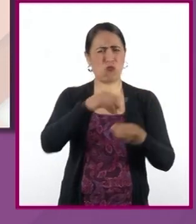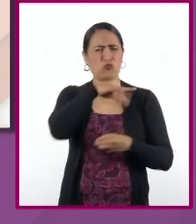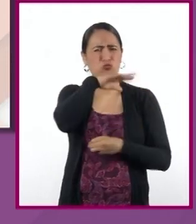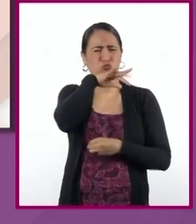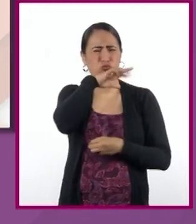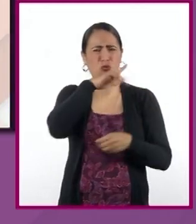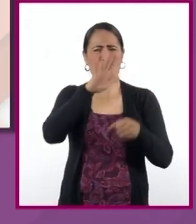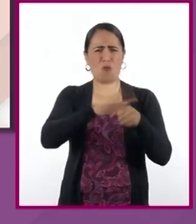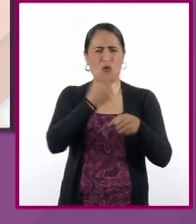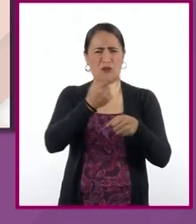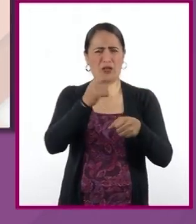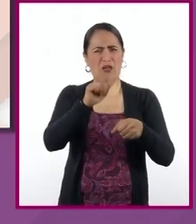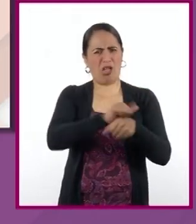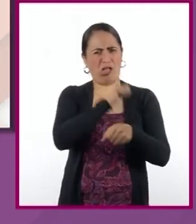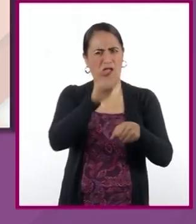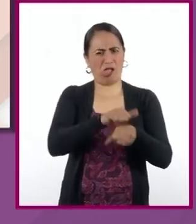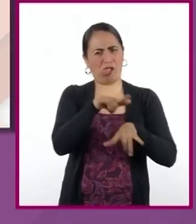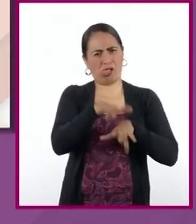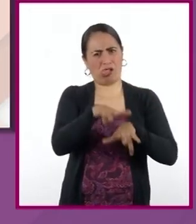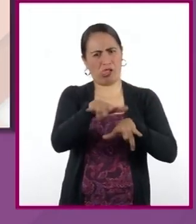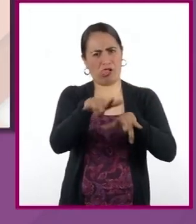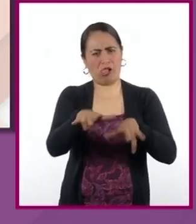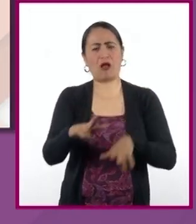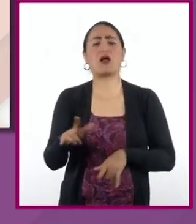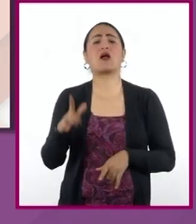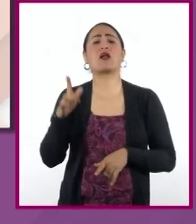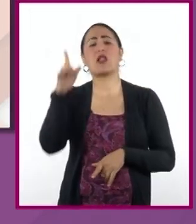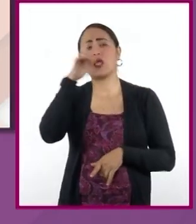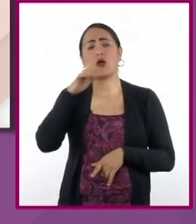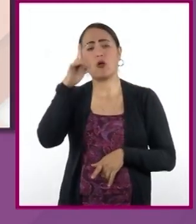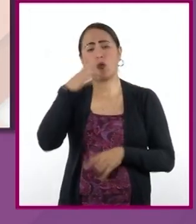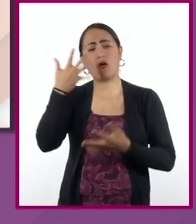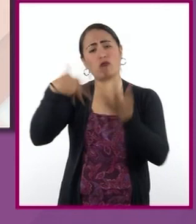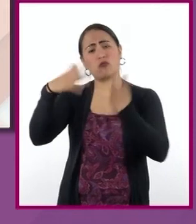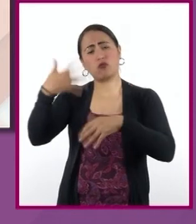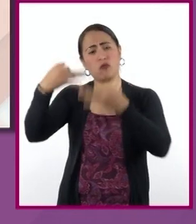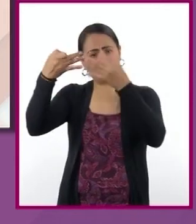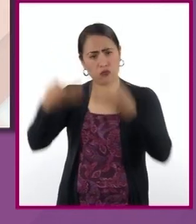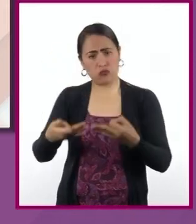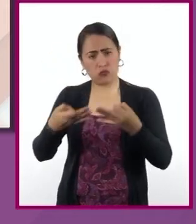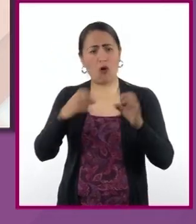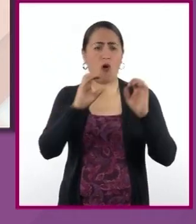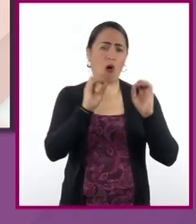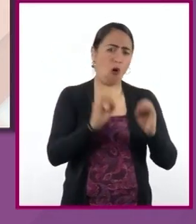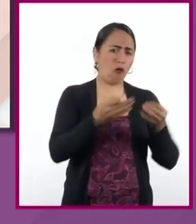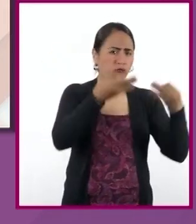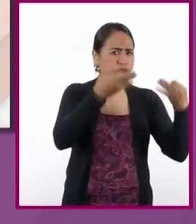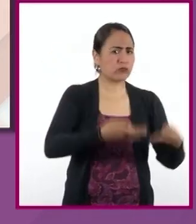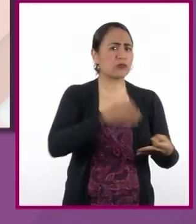el tráfico. ¿Cuál es el lenguaje que está utilizando? ¿El formal o el informal?